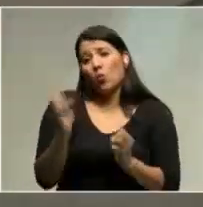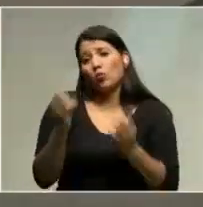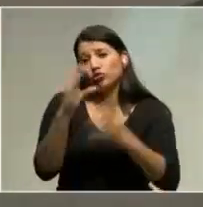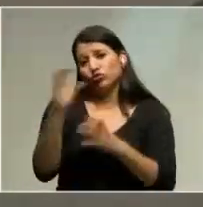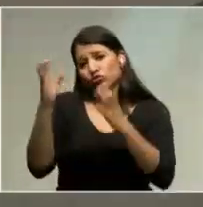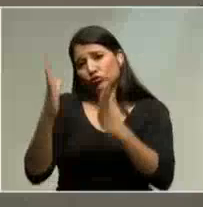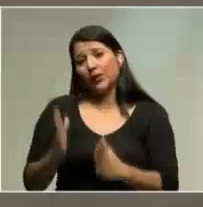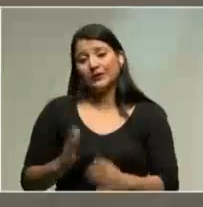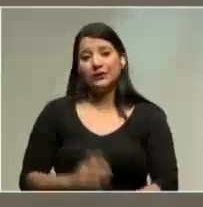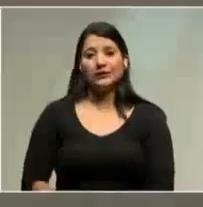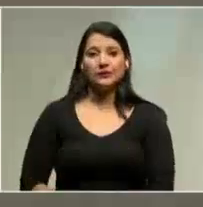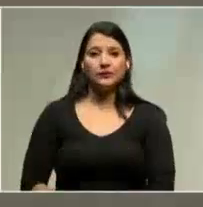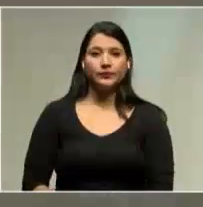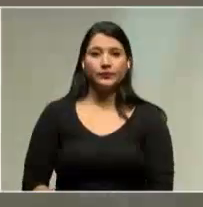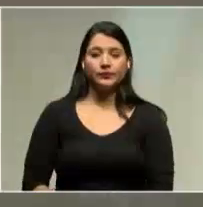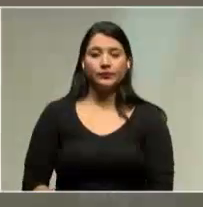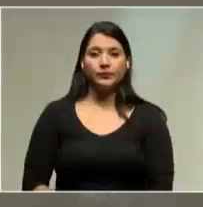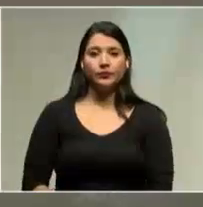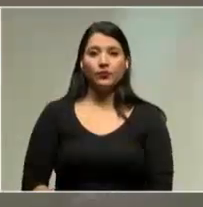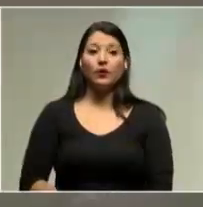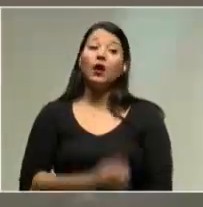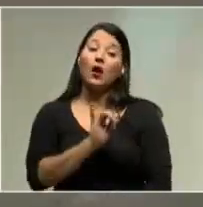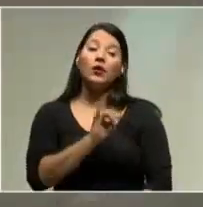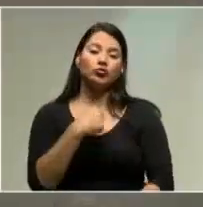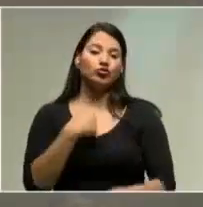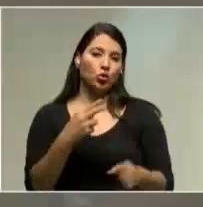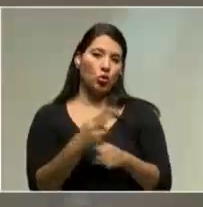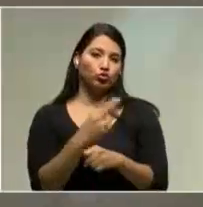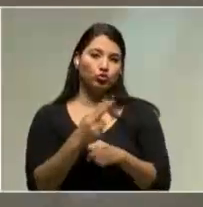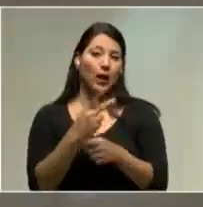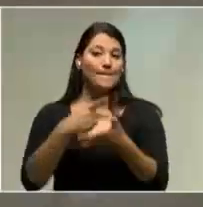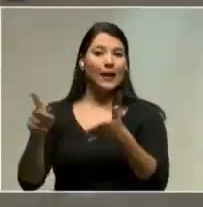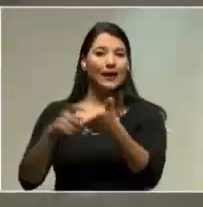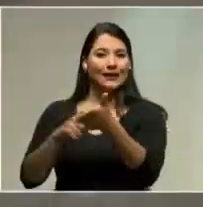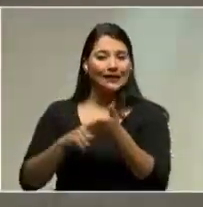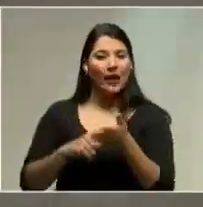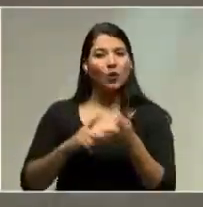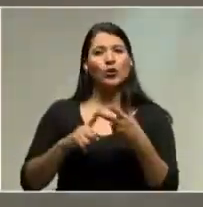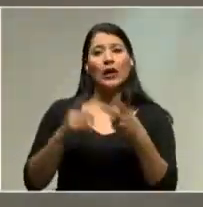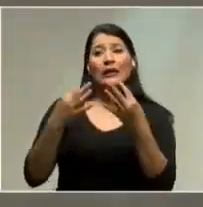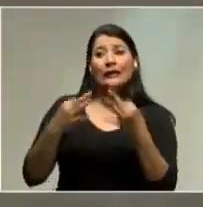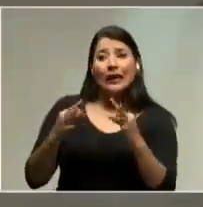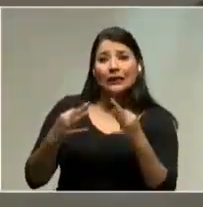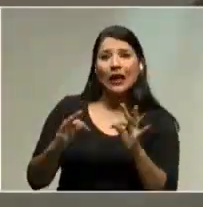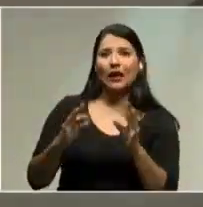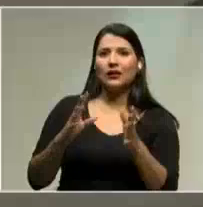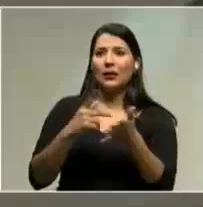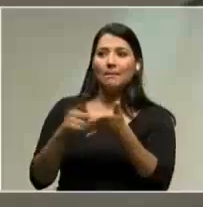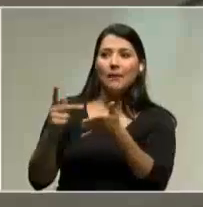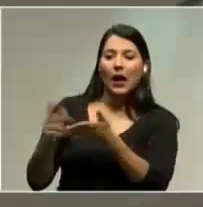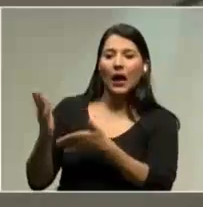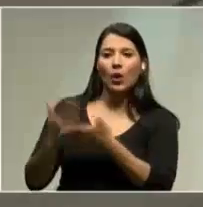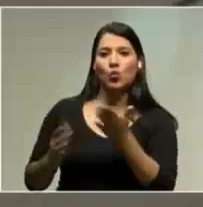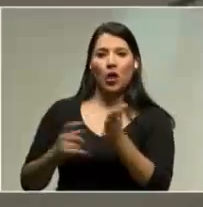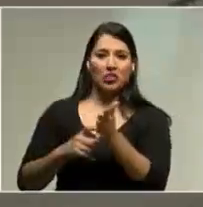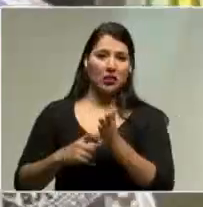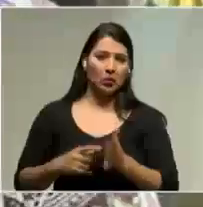costarricenses. En eso es en lo que lo vamos a invertir, pagando deudas, tratando de ponernos al día con algunas cuentas.